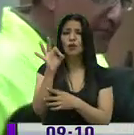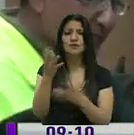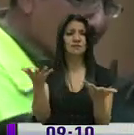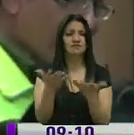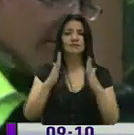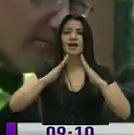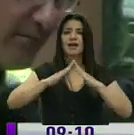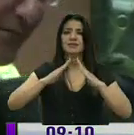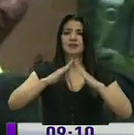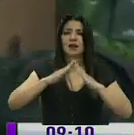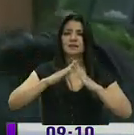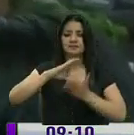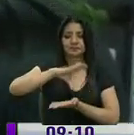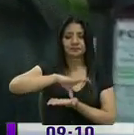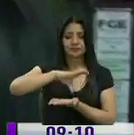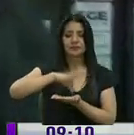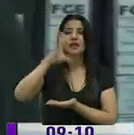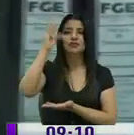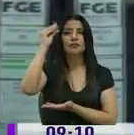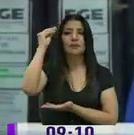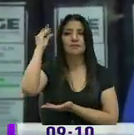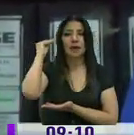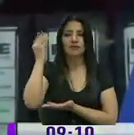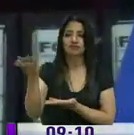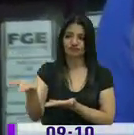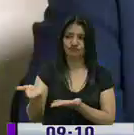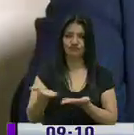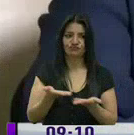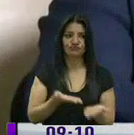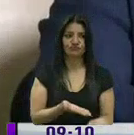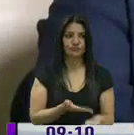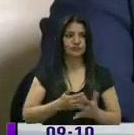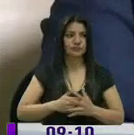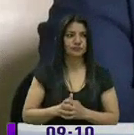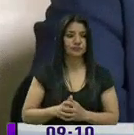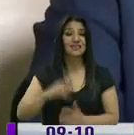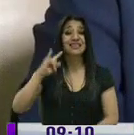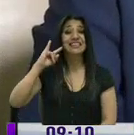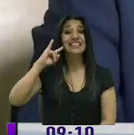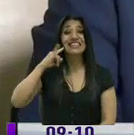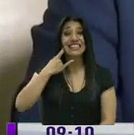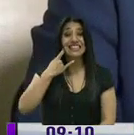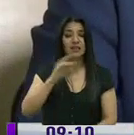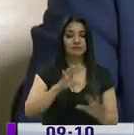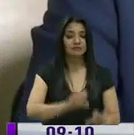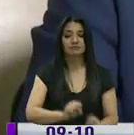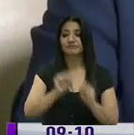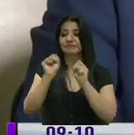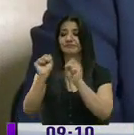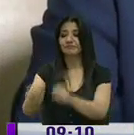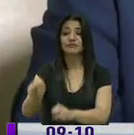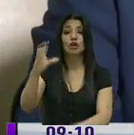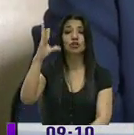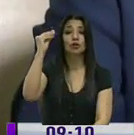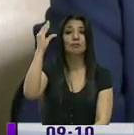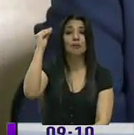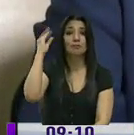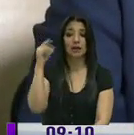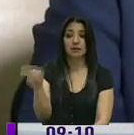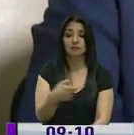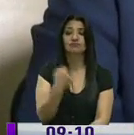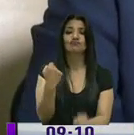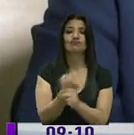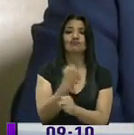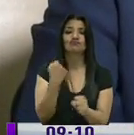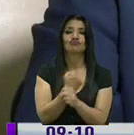casa de la ciudad de riobamba donde la acogieron yo cuando era niña le habían traído a la ciudad de bam para para dejarle que trabaje en una